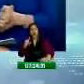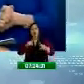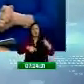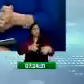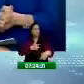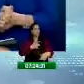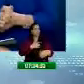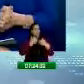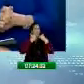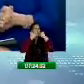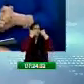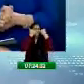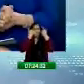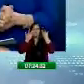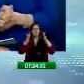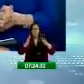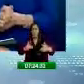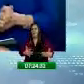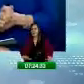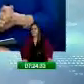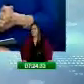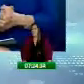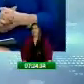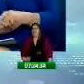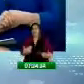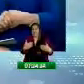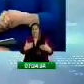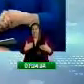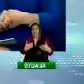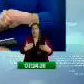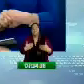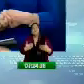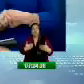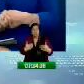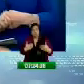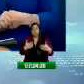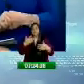y aquellas otras